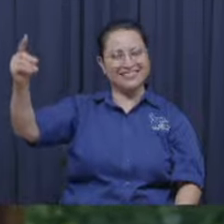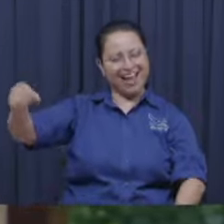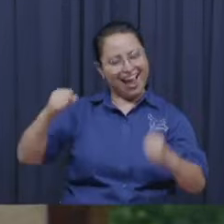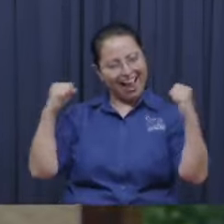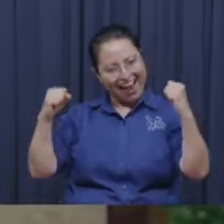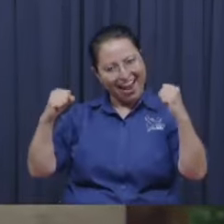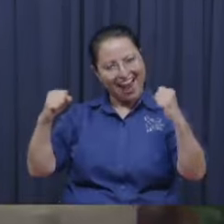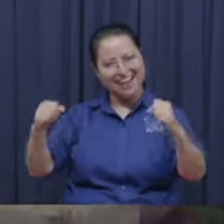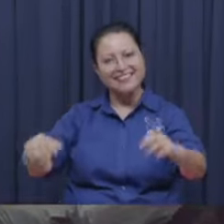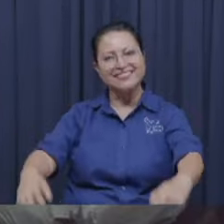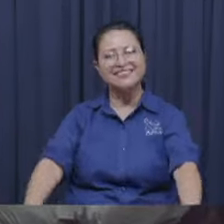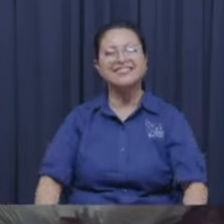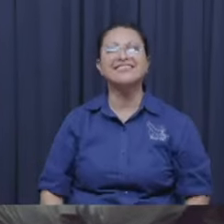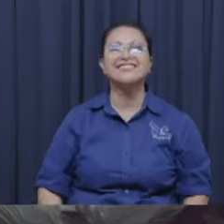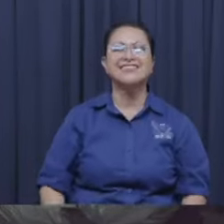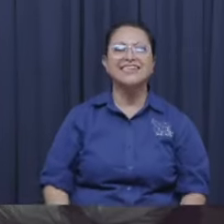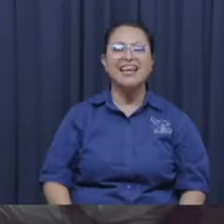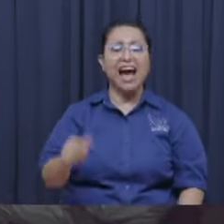entonces me quiero enfocar.